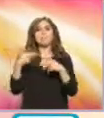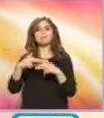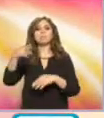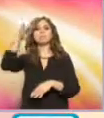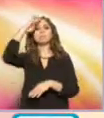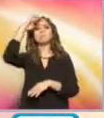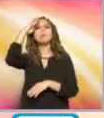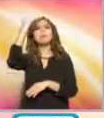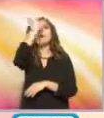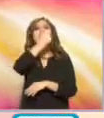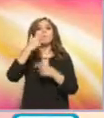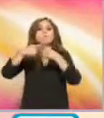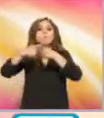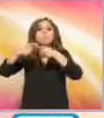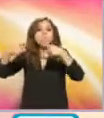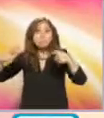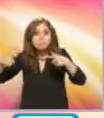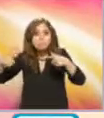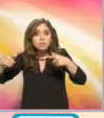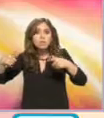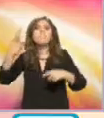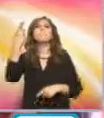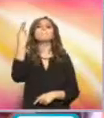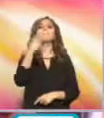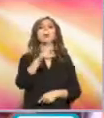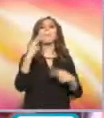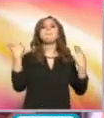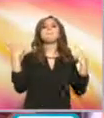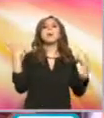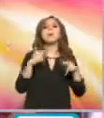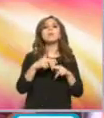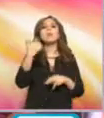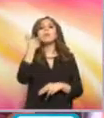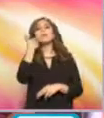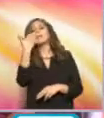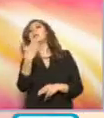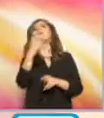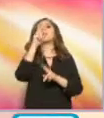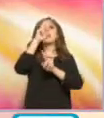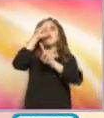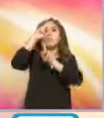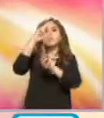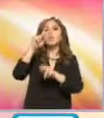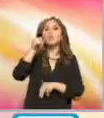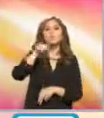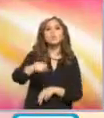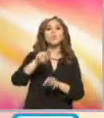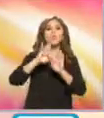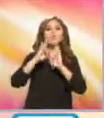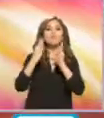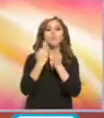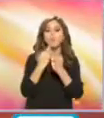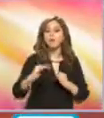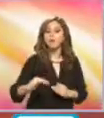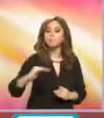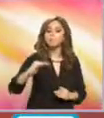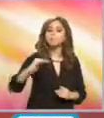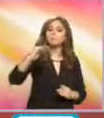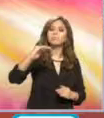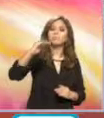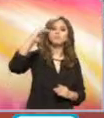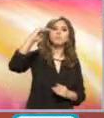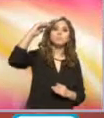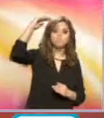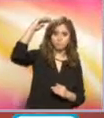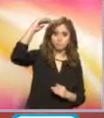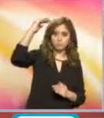es darle su tiempo, su espacio, su momento, desarrollar en el niño lo que le toca desarrollar. Yo